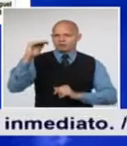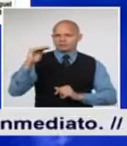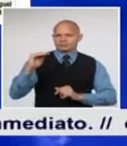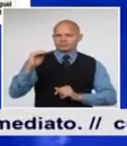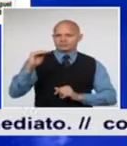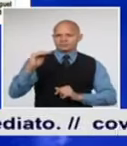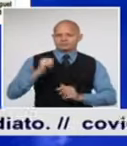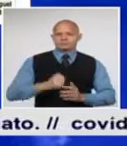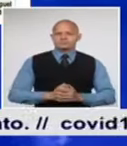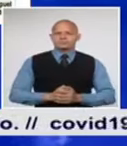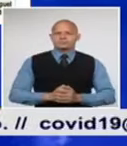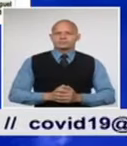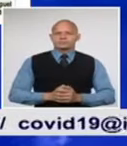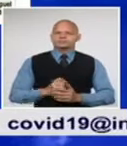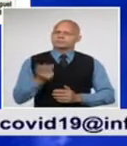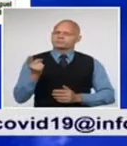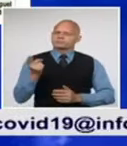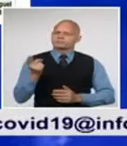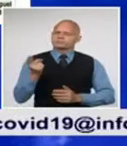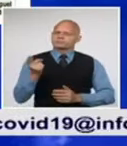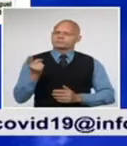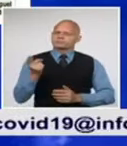677,3, El Cerro con